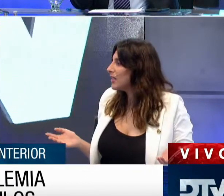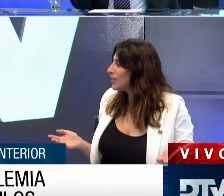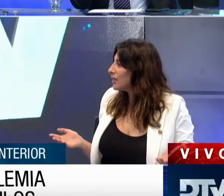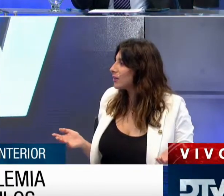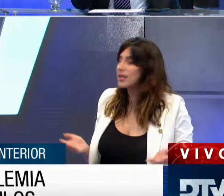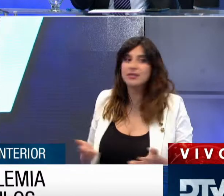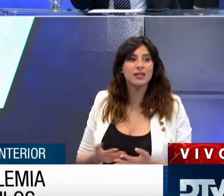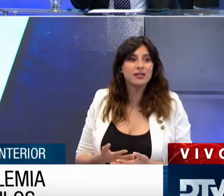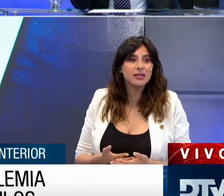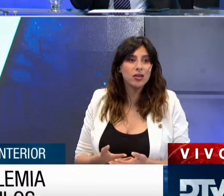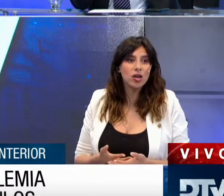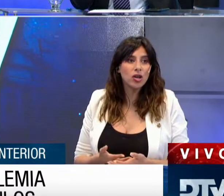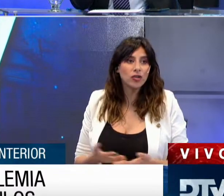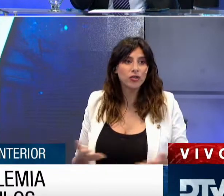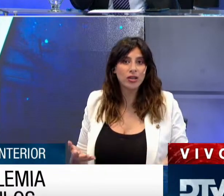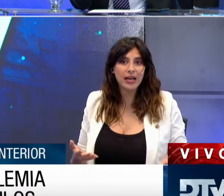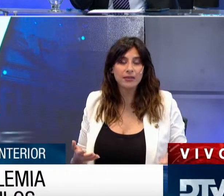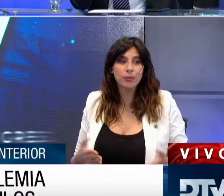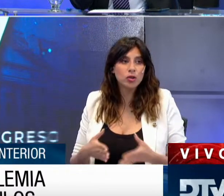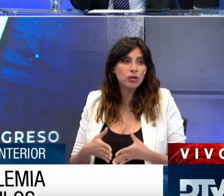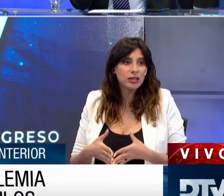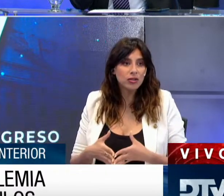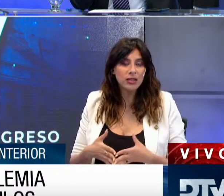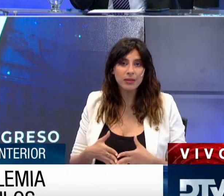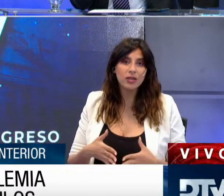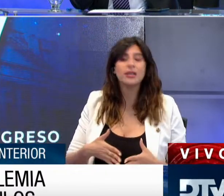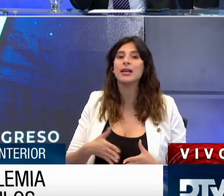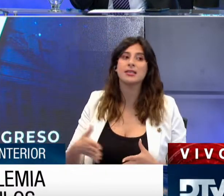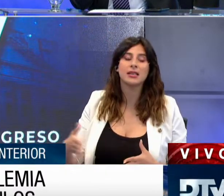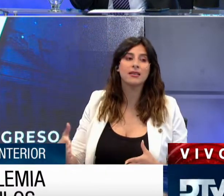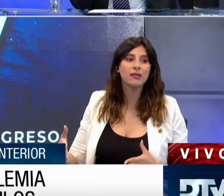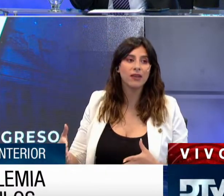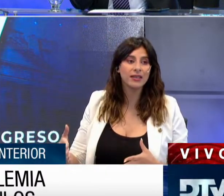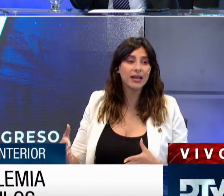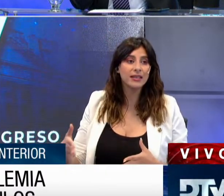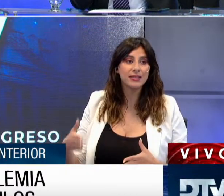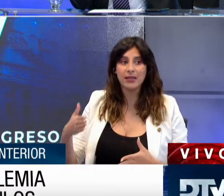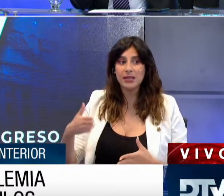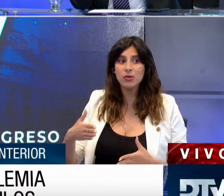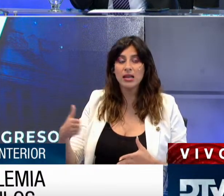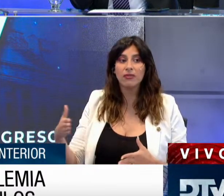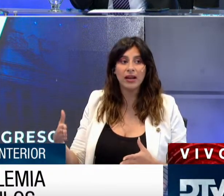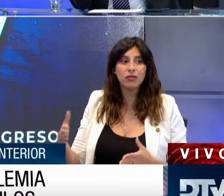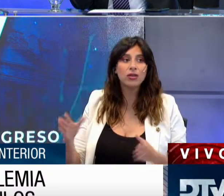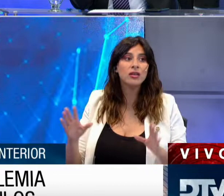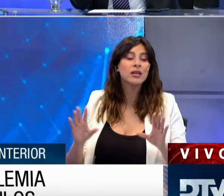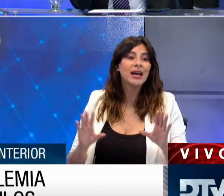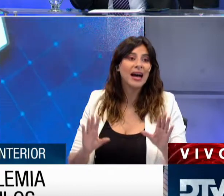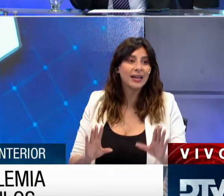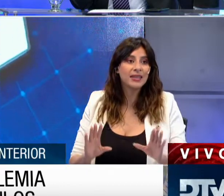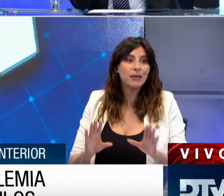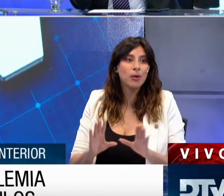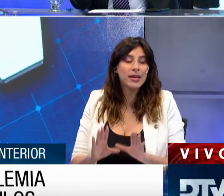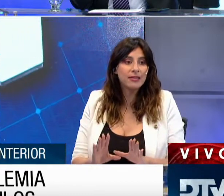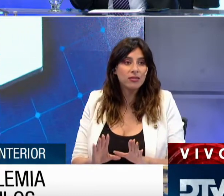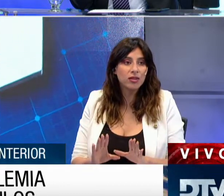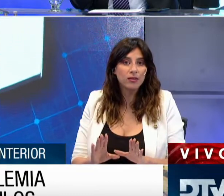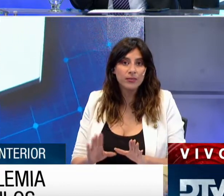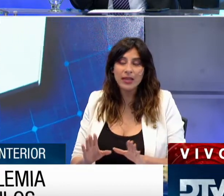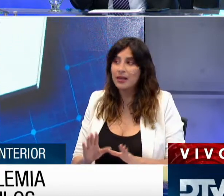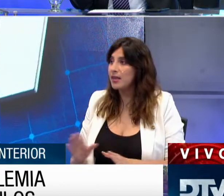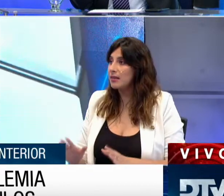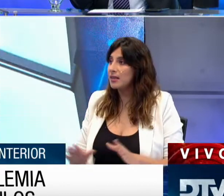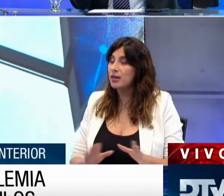un delirio. O sea, si no lo controlás, por suerte no terminaron en accidentes fatales y venimos zafando hasta el